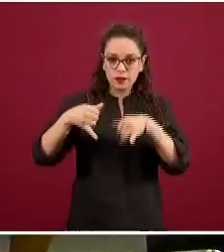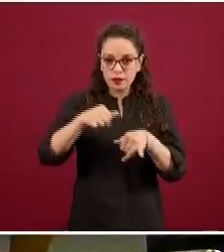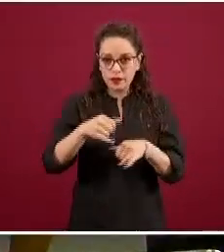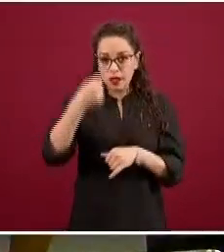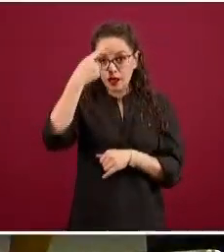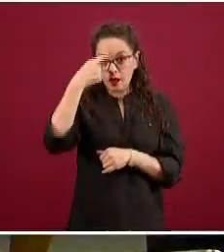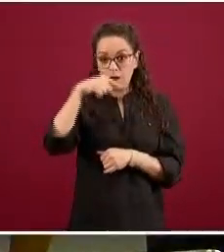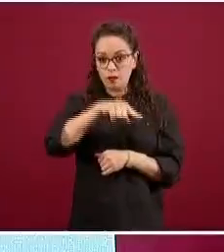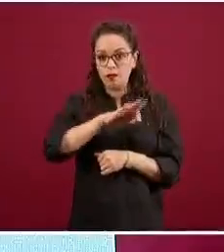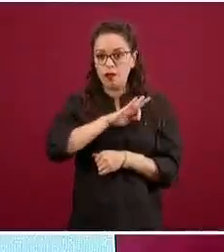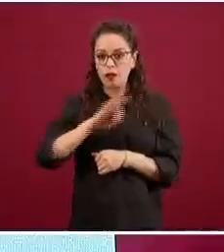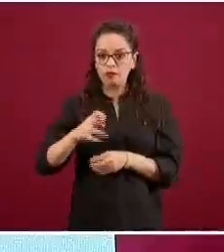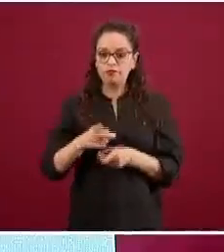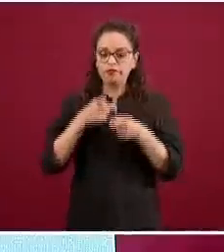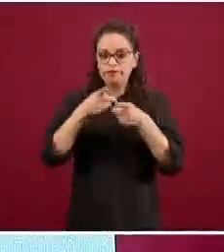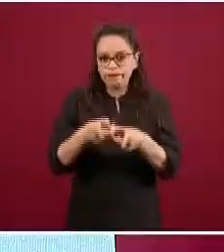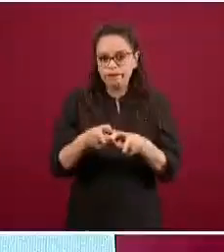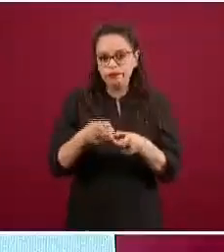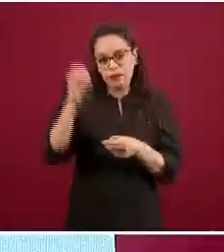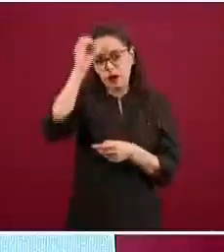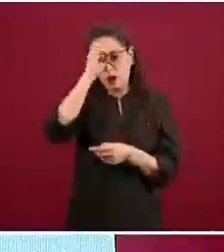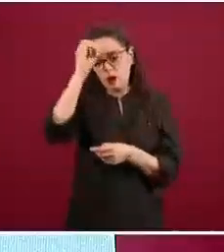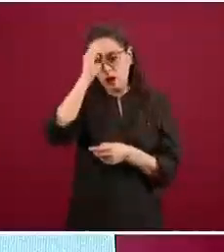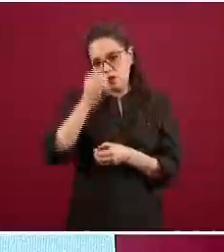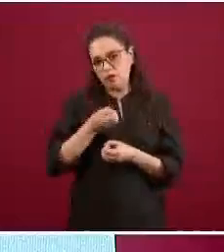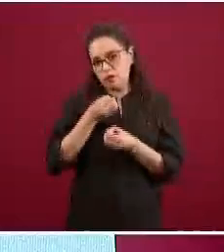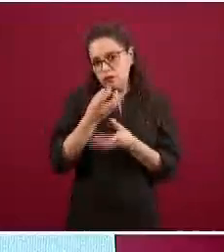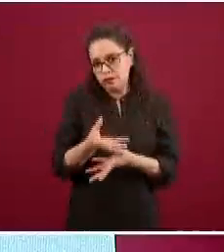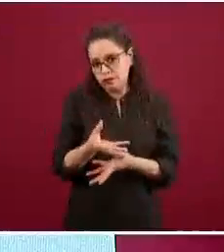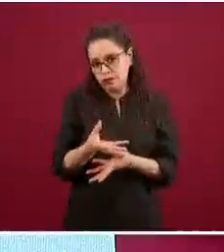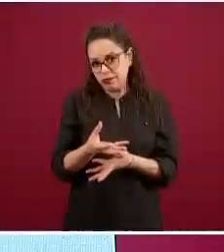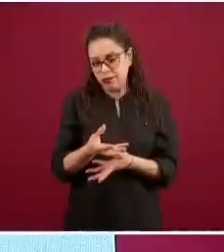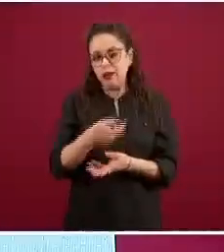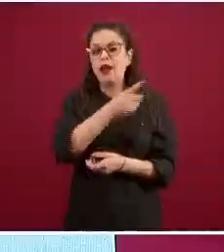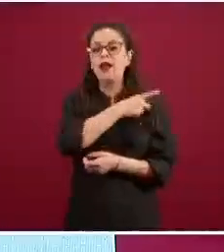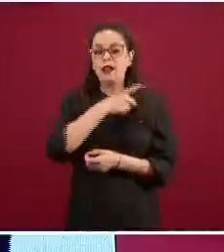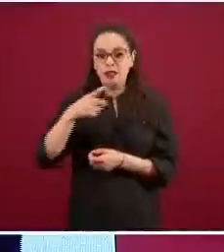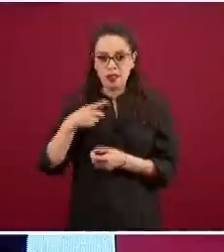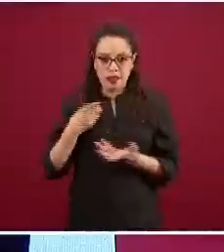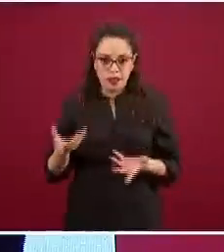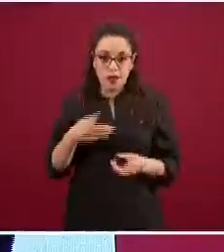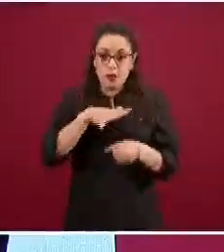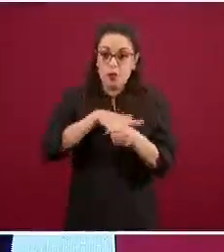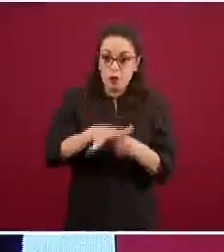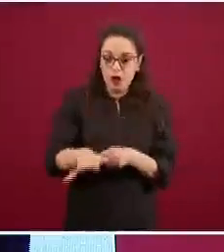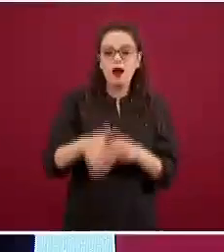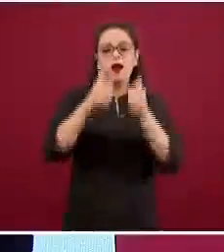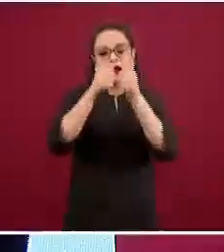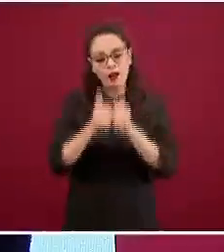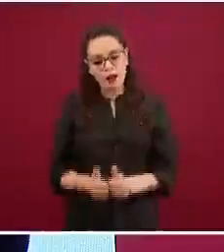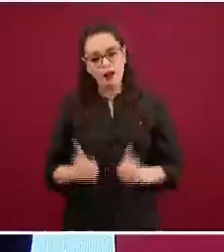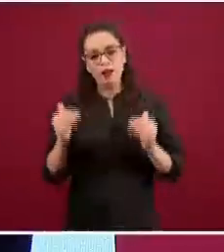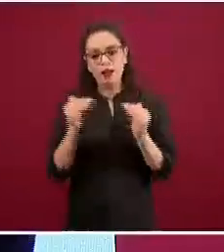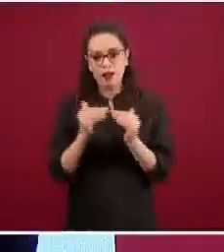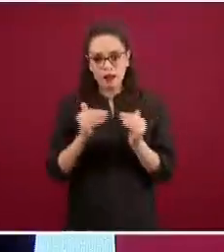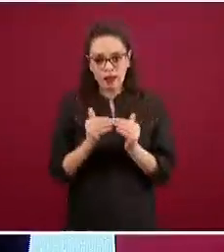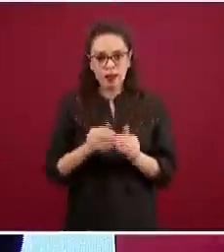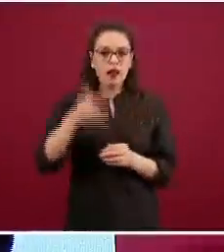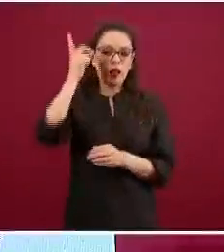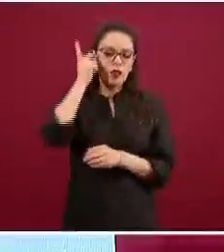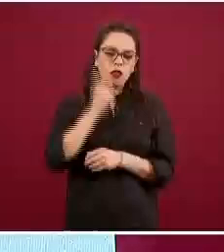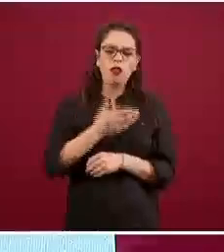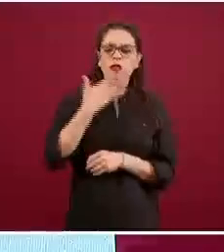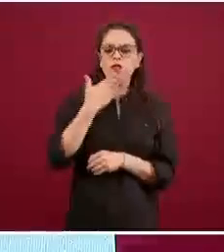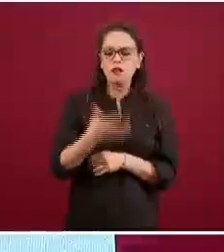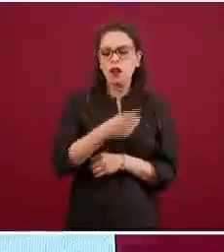para recomendar lo que se recomienda, que es quédese en su casa, duerma bien, tome líquidos